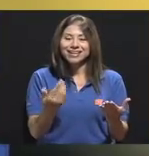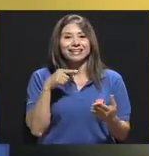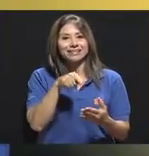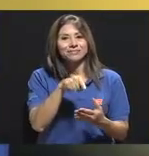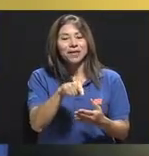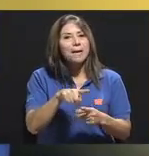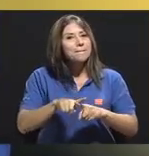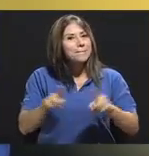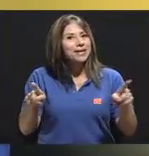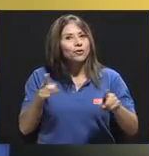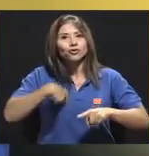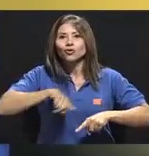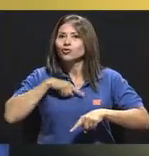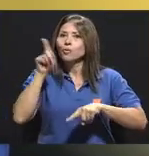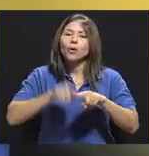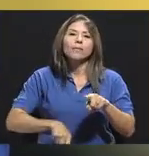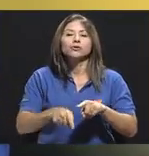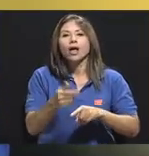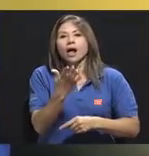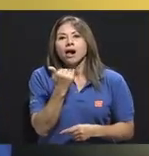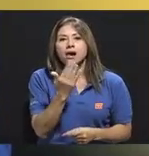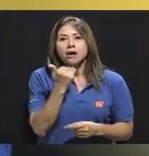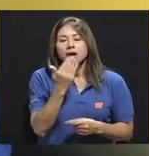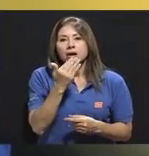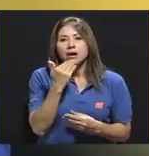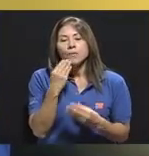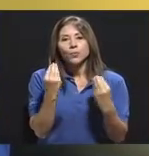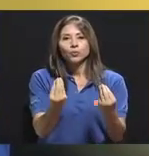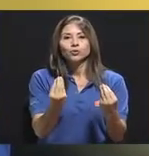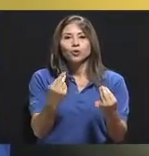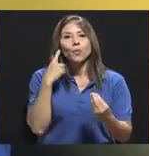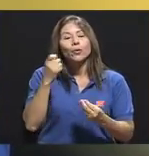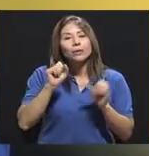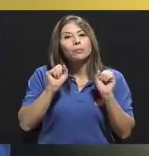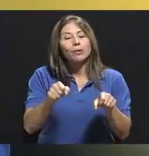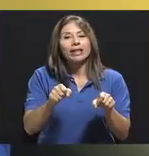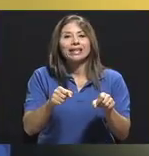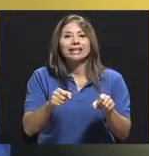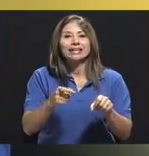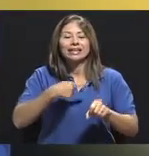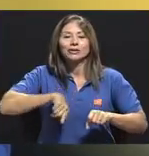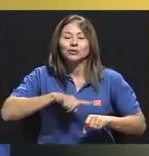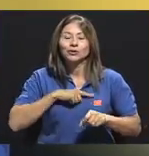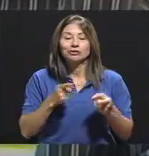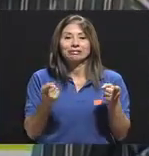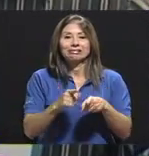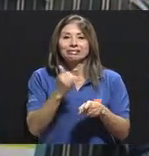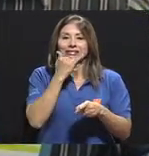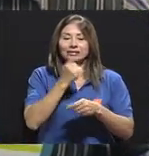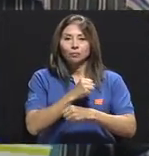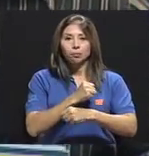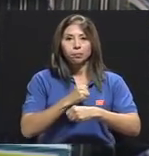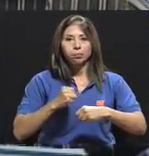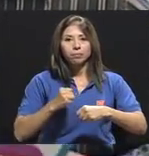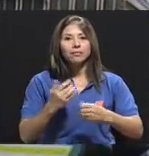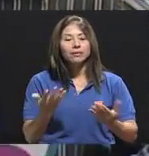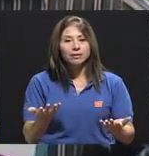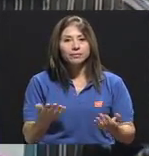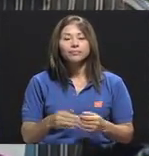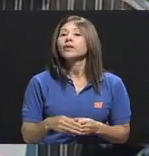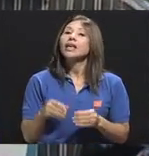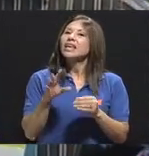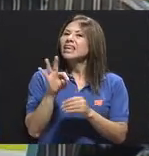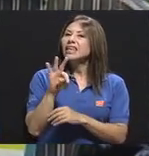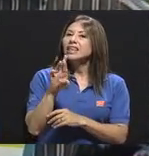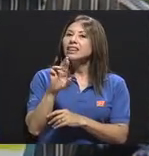tiene no podemos abusar en su consumo porque nos puede llevar a que aumentemos mucho de peso y con respecto a los triglicéridos Cuál